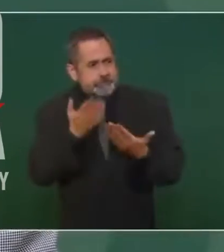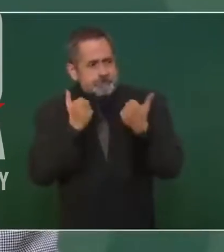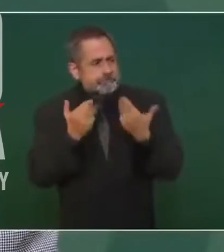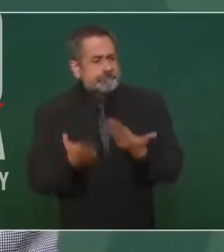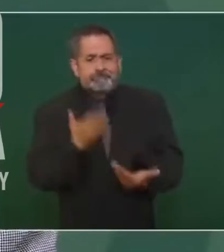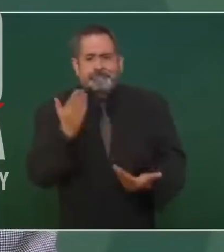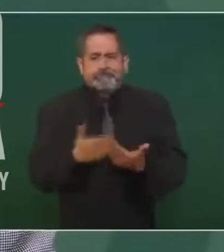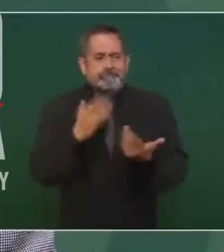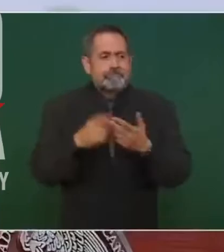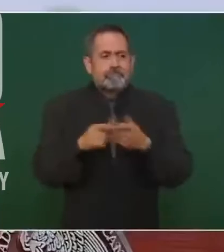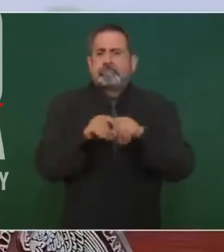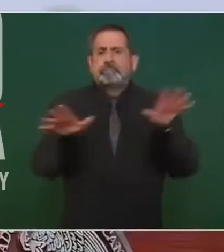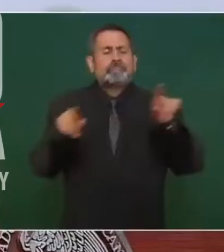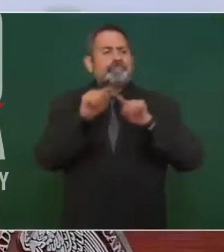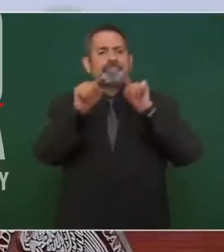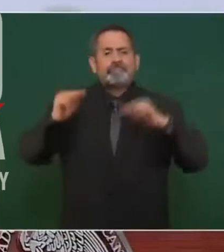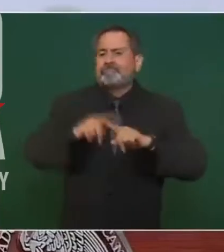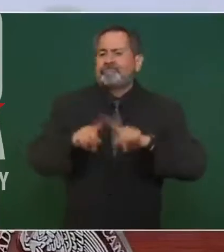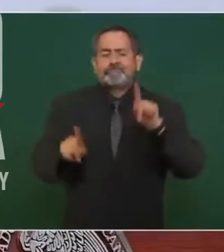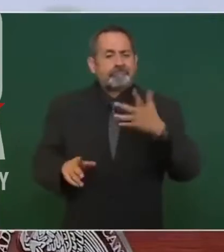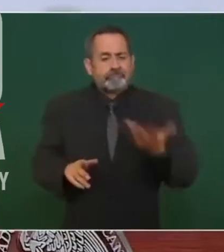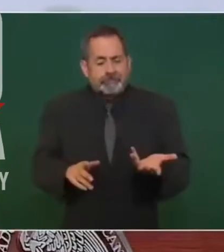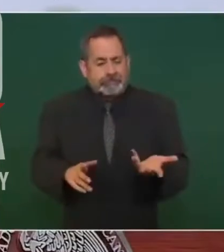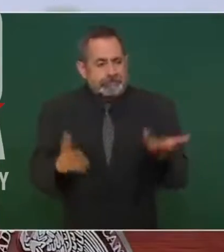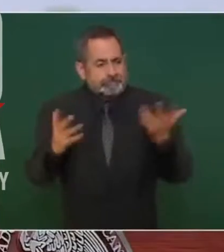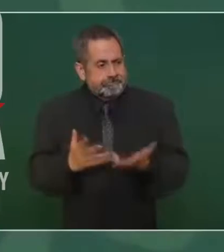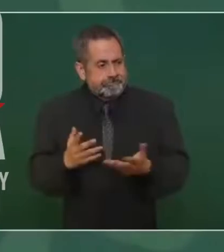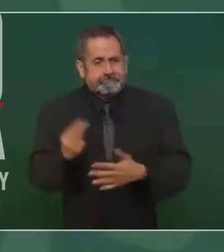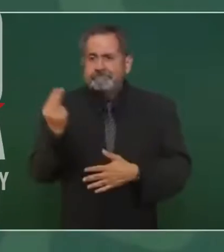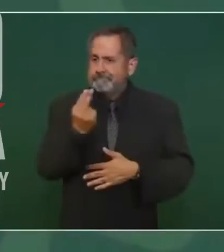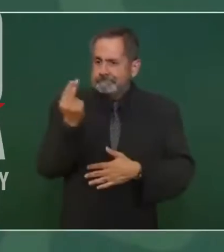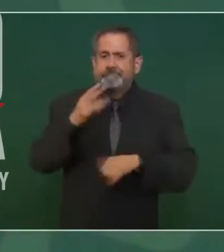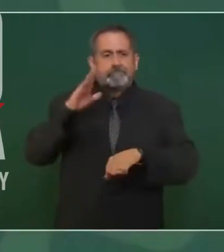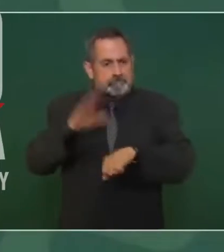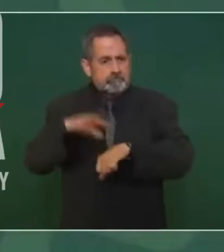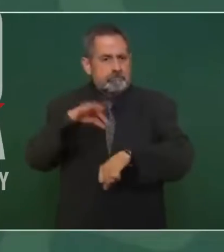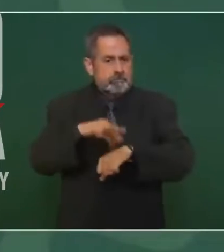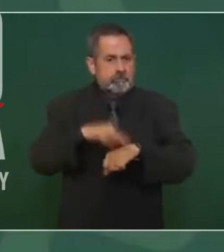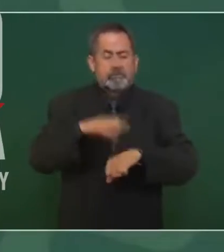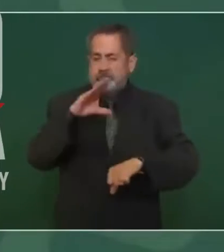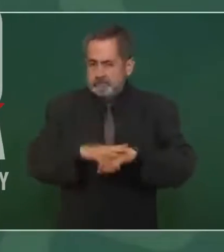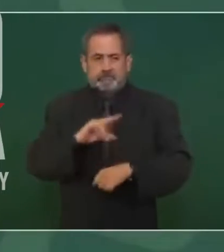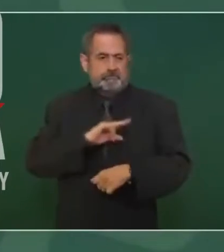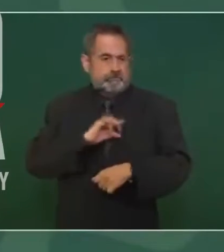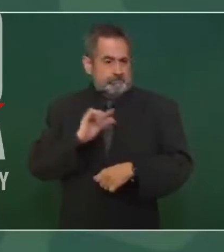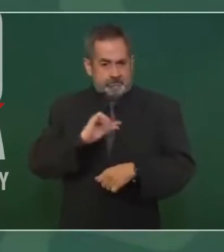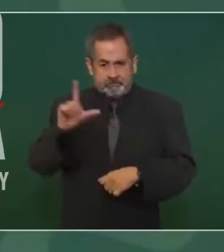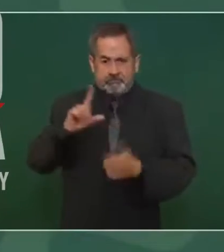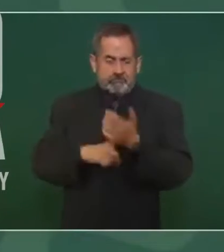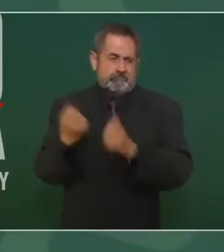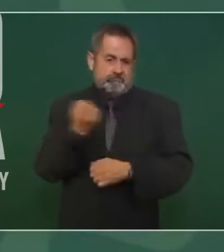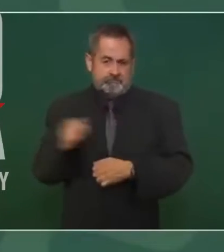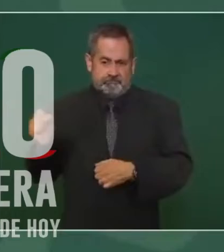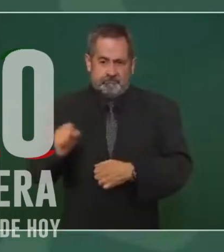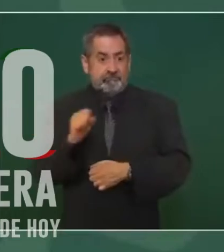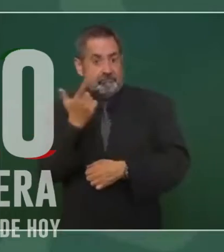distribución geográfica muy desigual. ¿Qué necesitamos? Pues que haya médicos y especialistas de calidad los 7